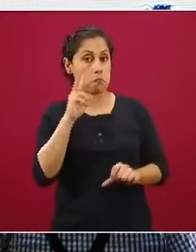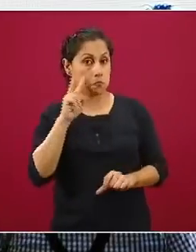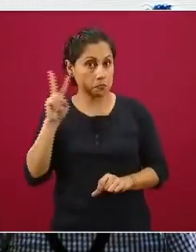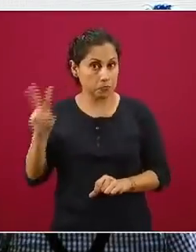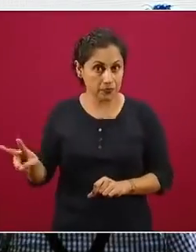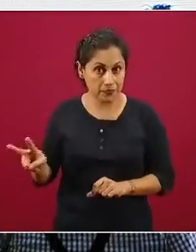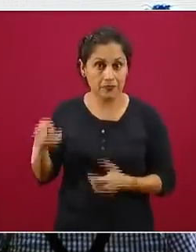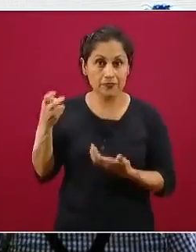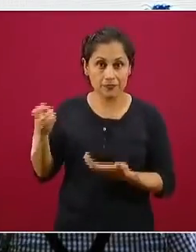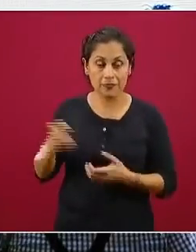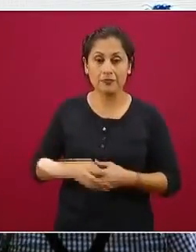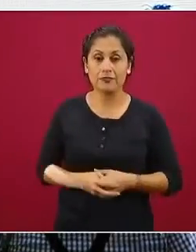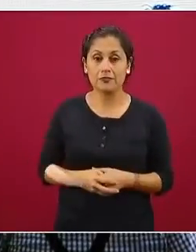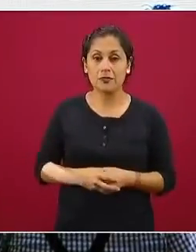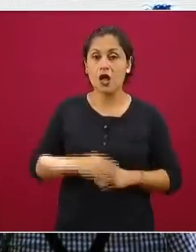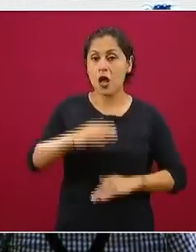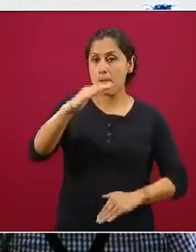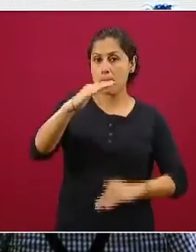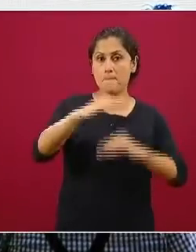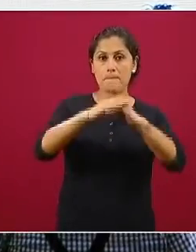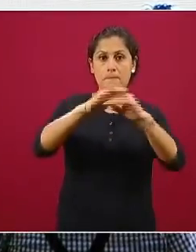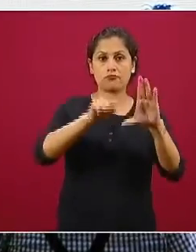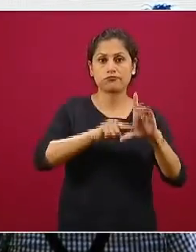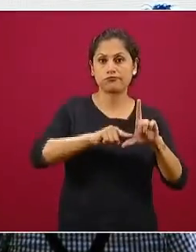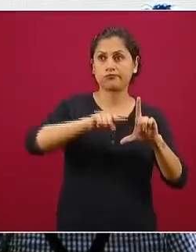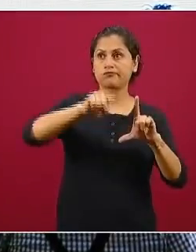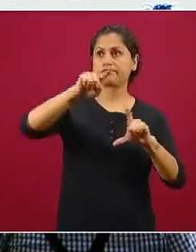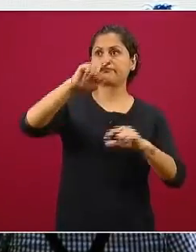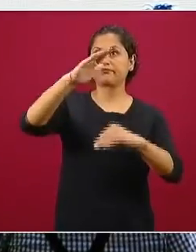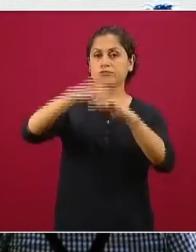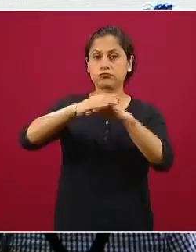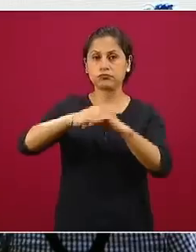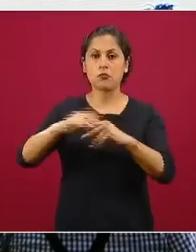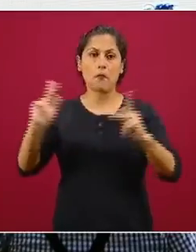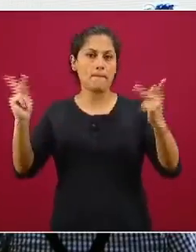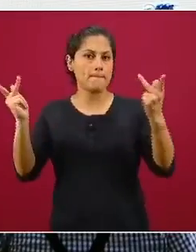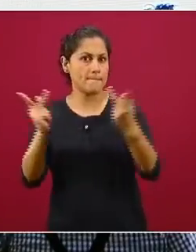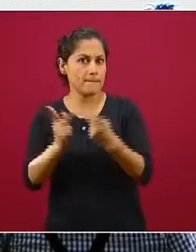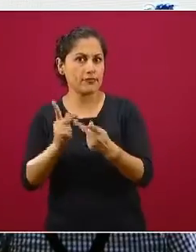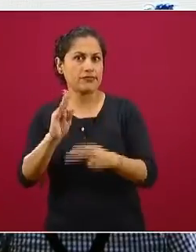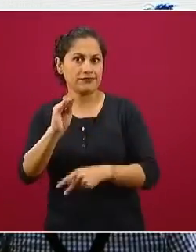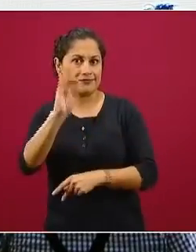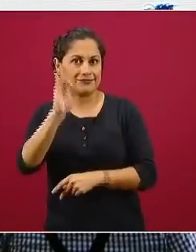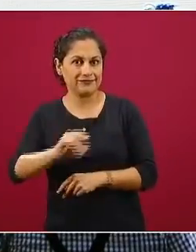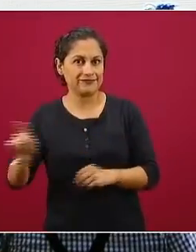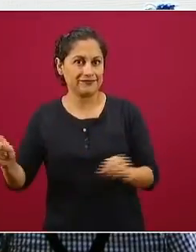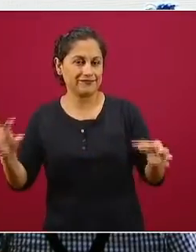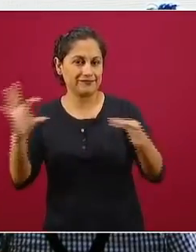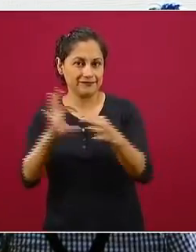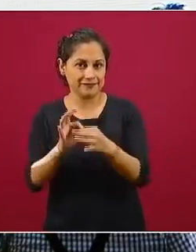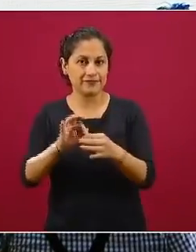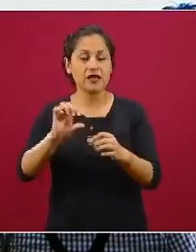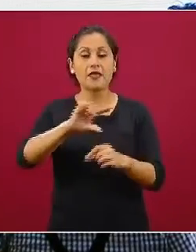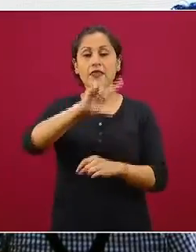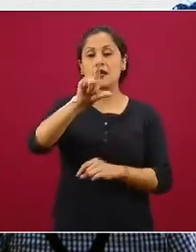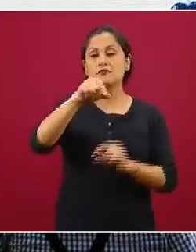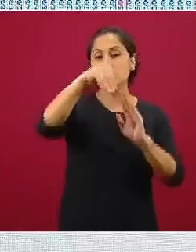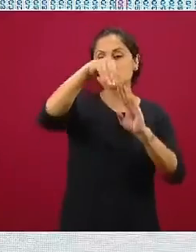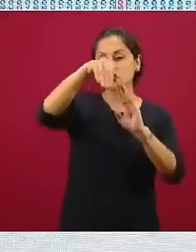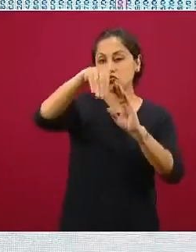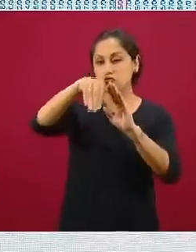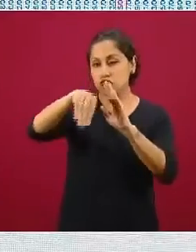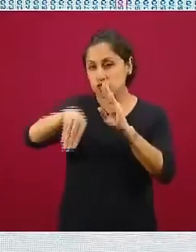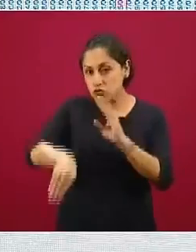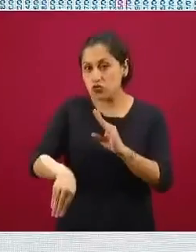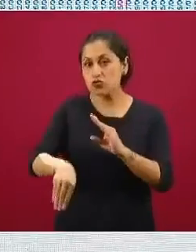apreciarse, llegó al punto máximo en la fecha que se había contemplado y posteriormente ha tenido un descenso continuo en el número de